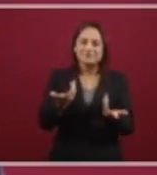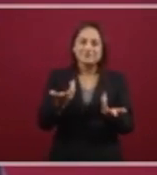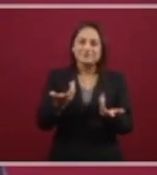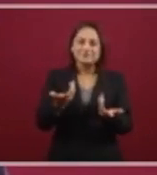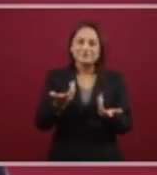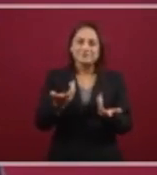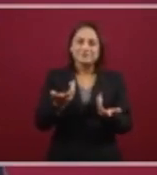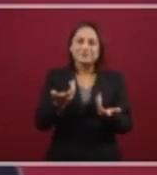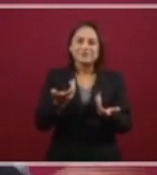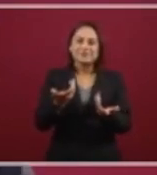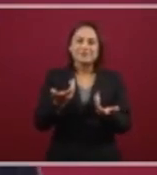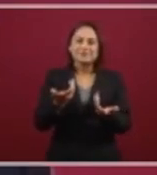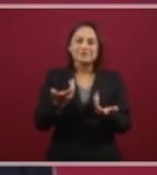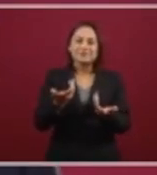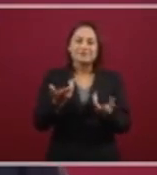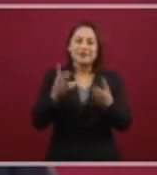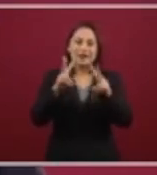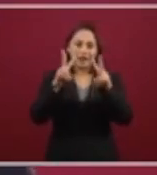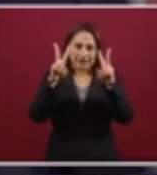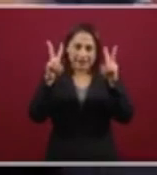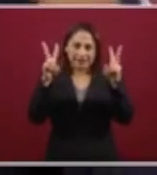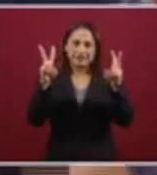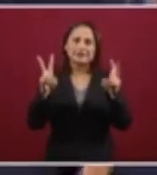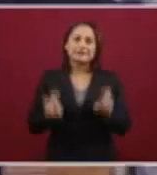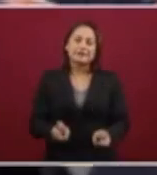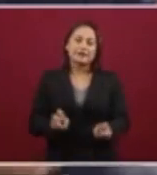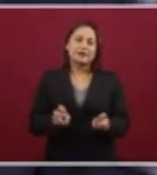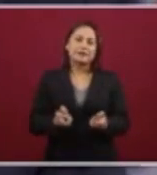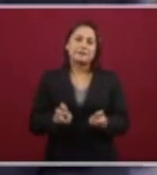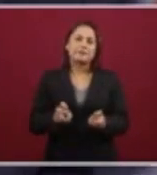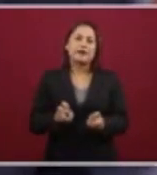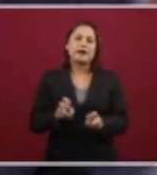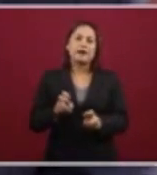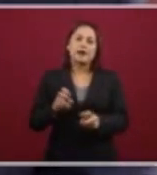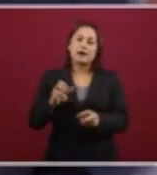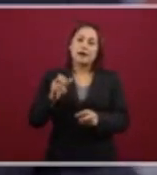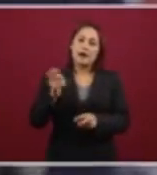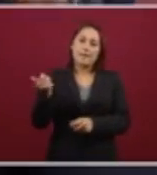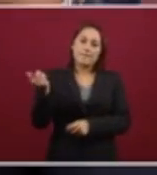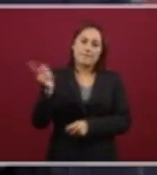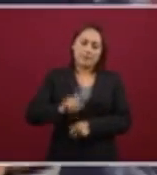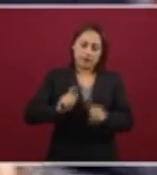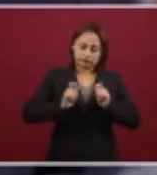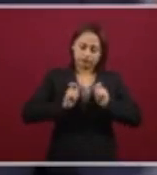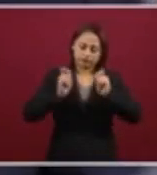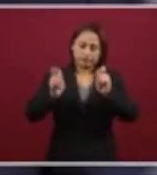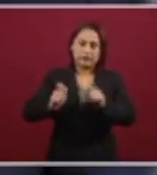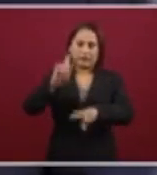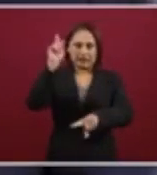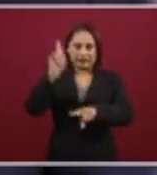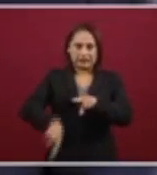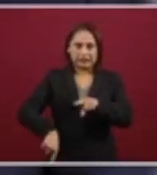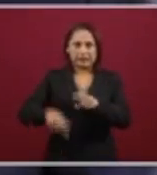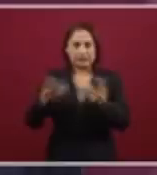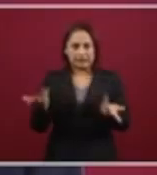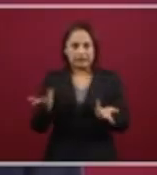quedando pendiente lo de la revocación del mandato, que no quieren nuestros opositores,